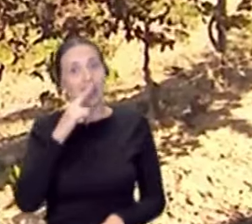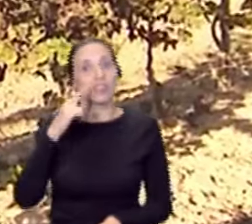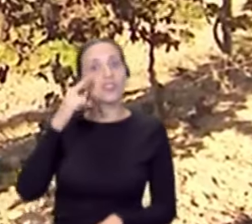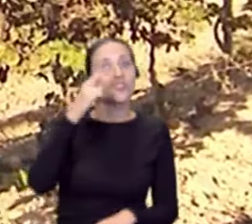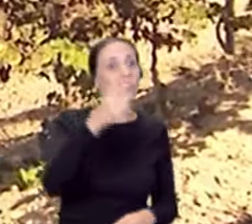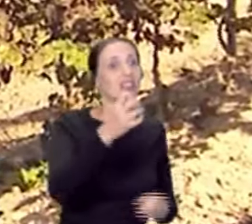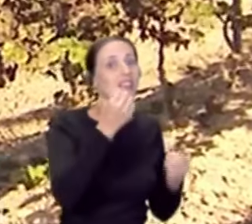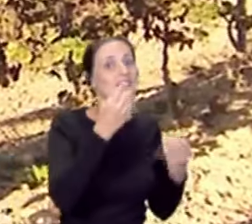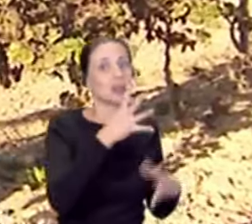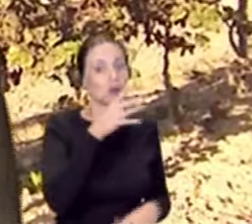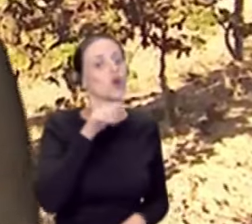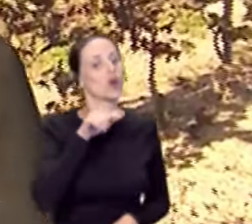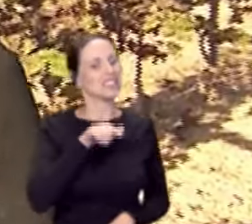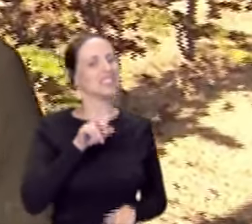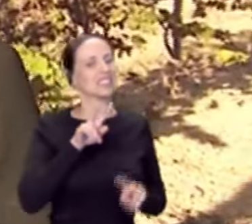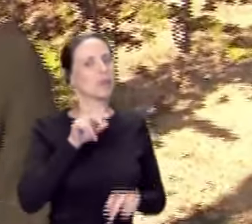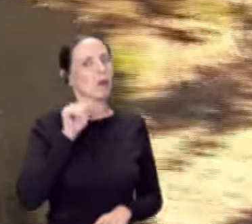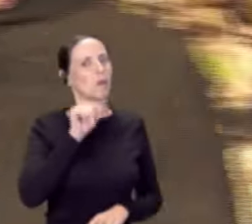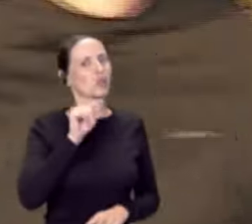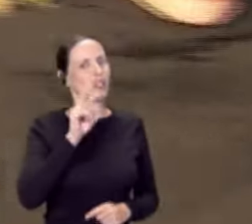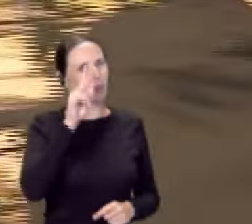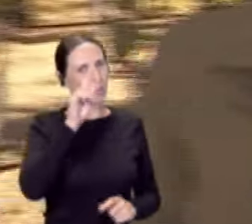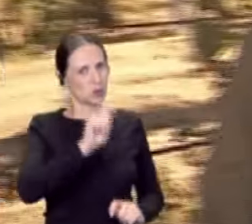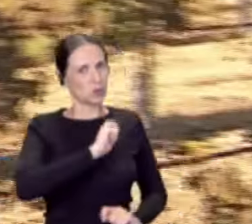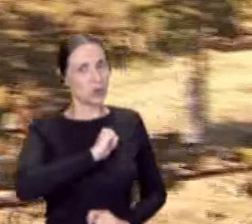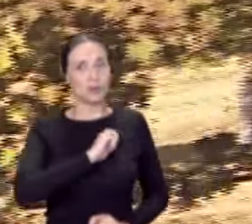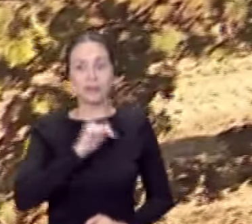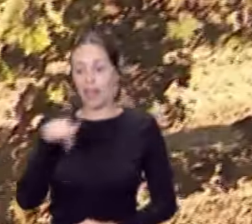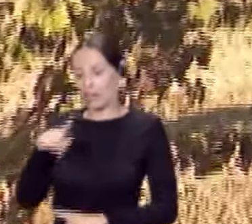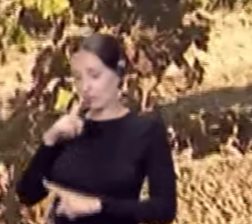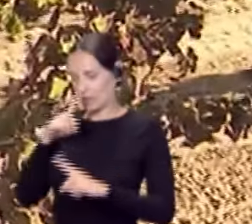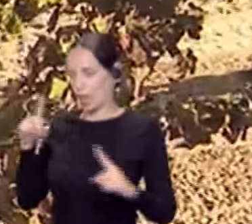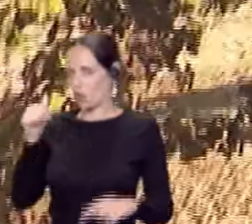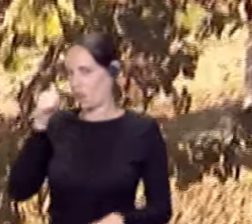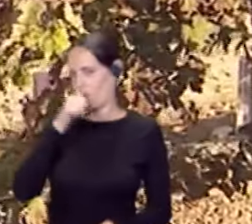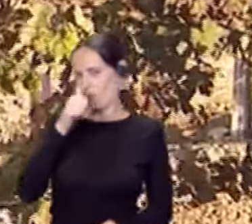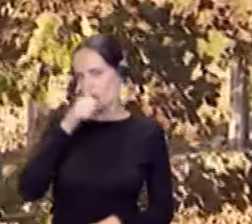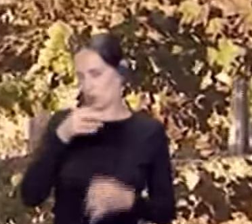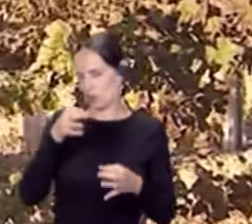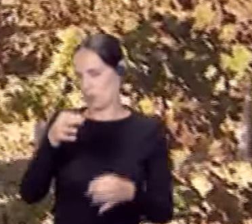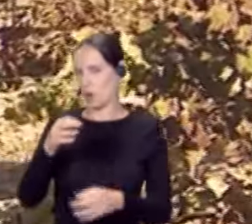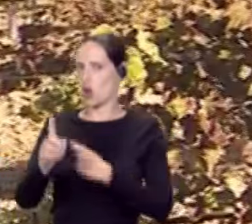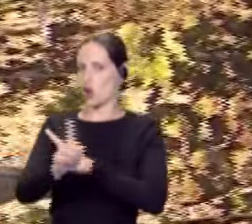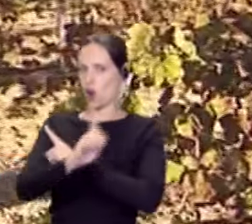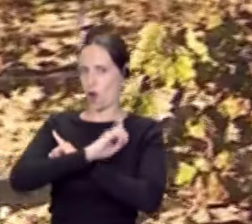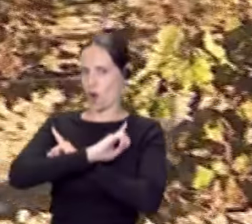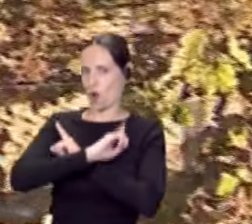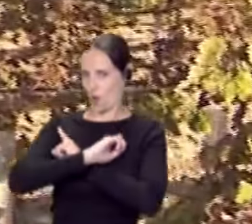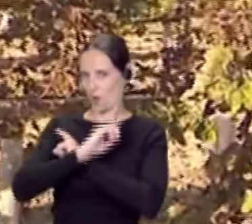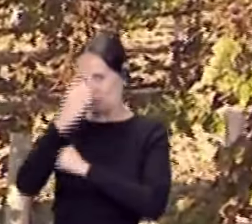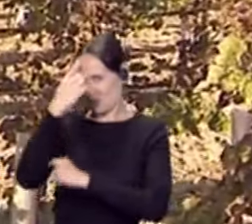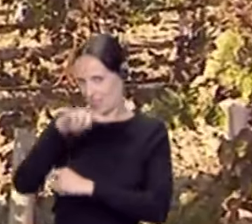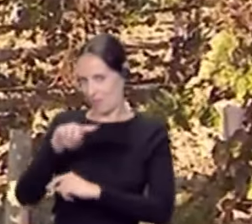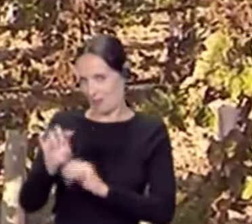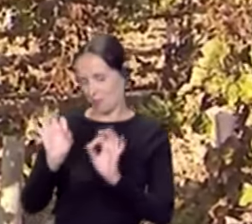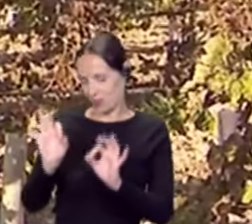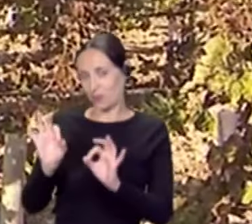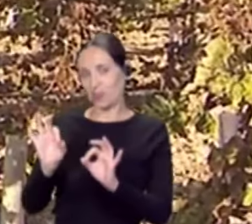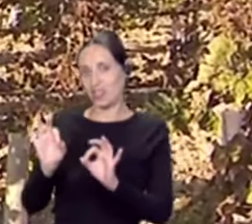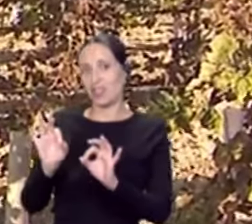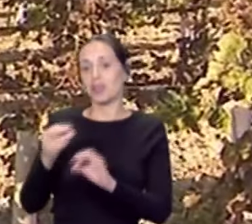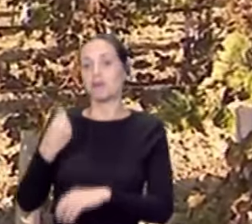ahora ya nos preocupa más. Claro. Bueno, sabemos que el vino de este año saldrá, como siempre, el próximo mes de noviembre. Como nos dice Alba aquí, el vino de bodegas